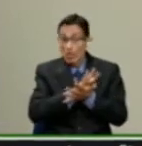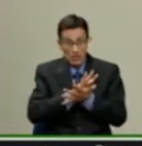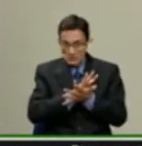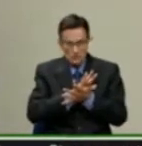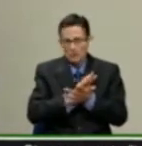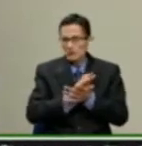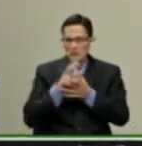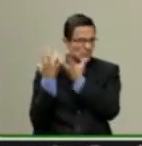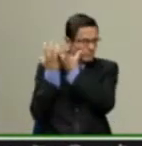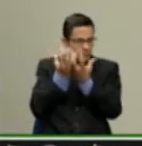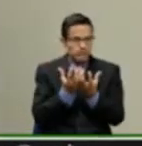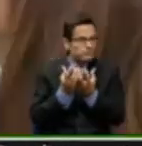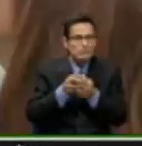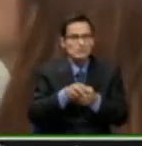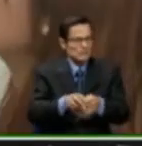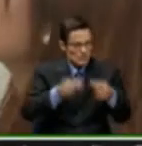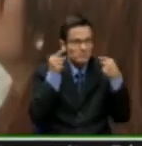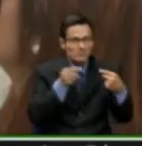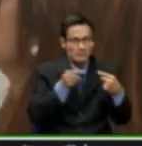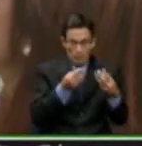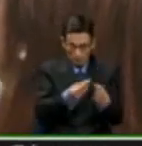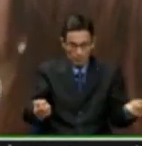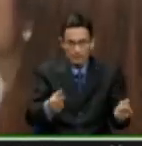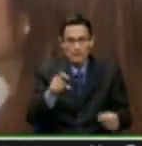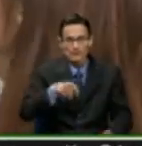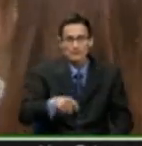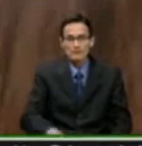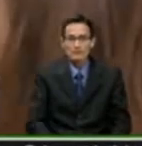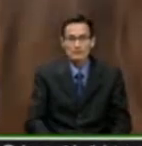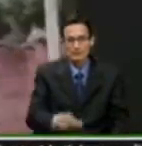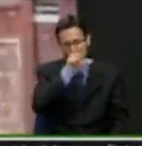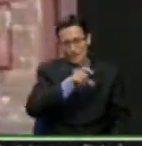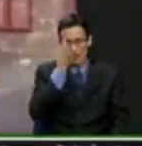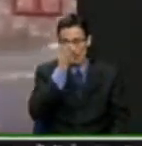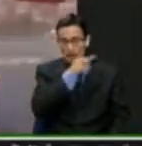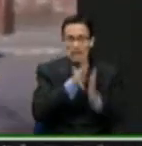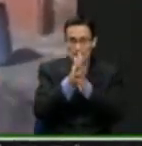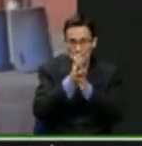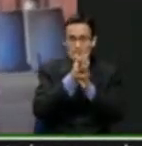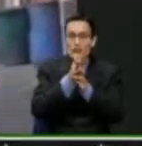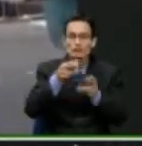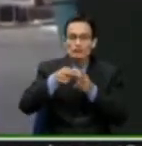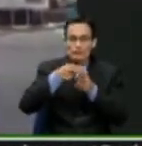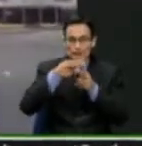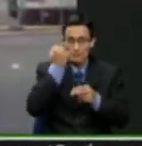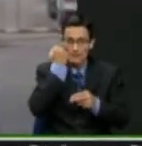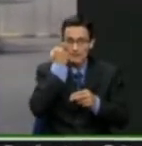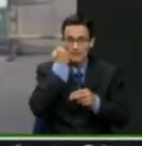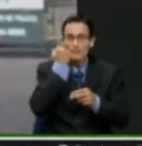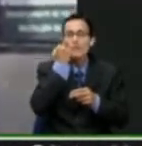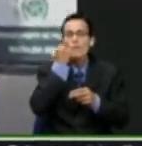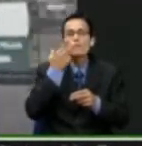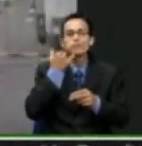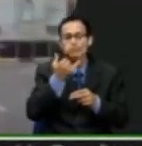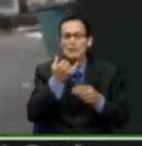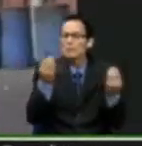para impedir que estas sigan vigentes. El funcionario aseveró que en próximas horas estará en Barranca Bermeja, donde se instalará un consejo de seguridad a